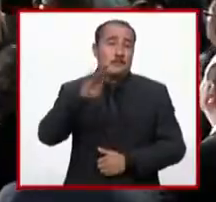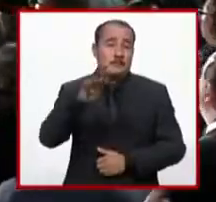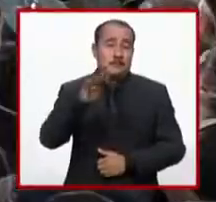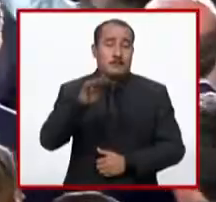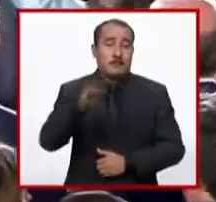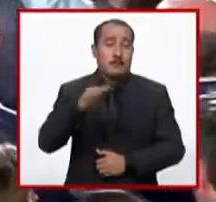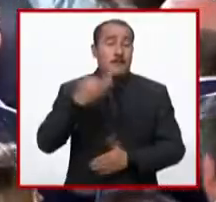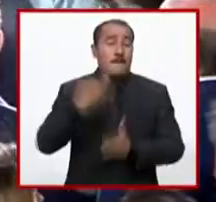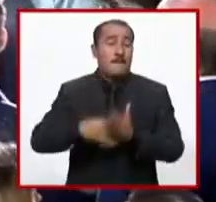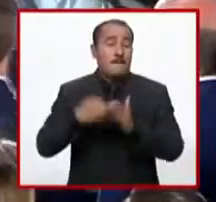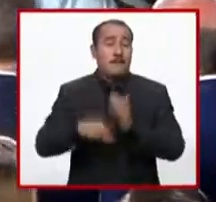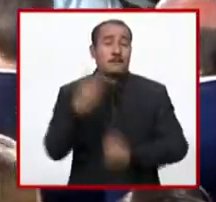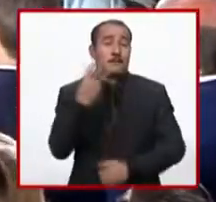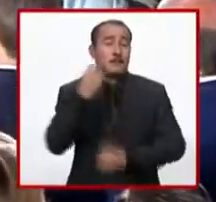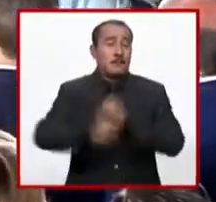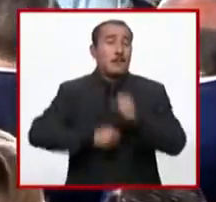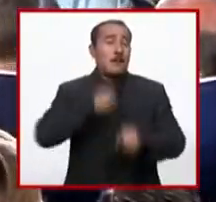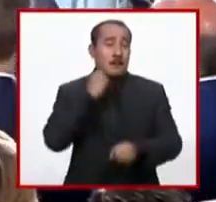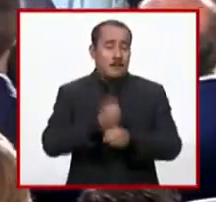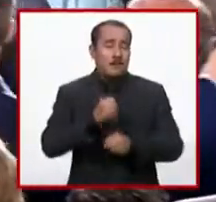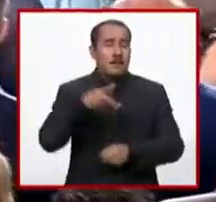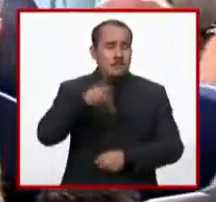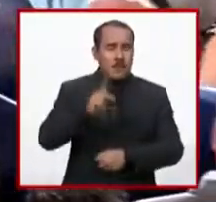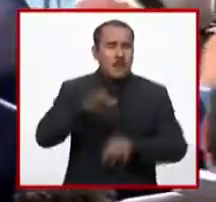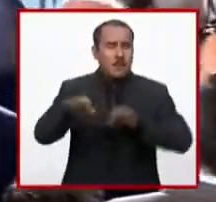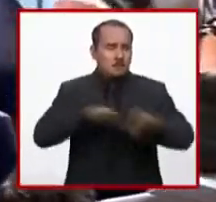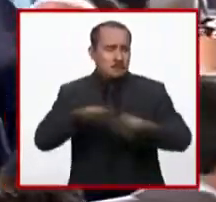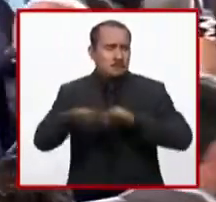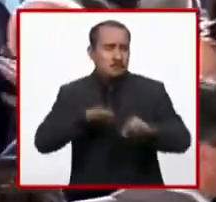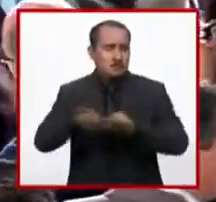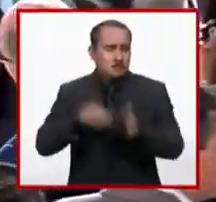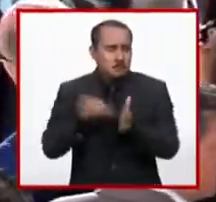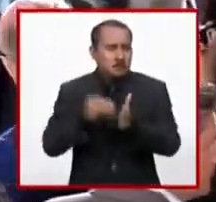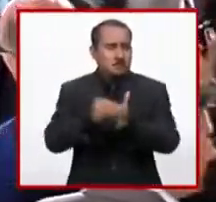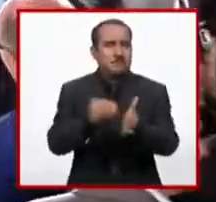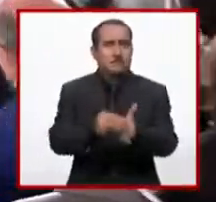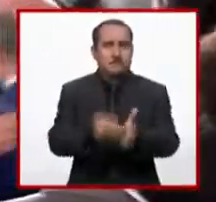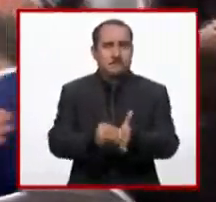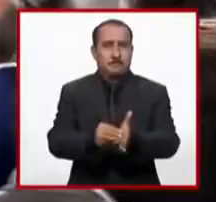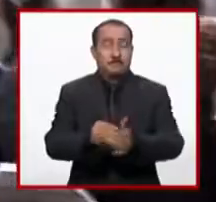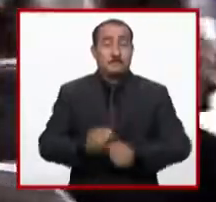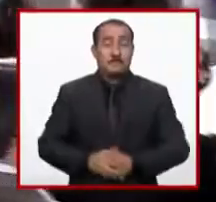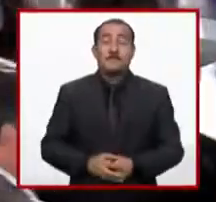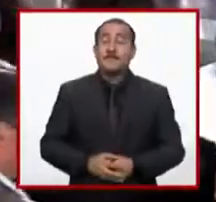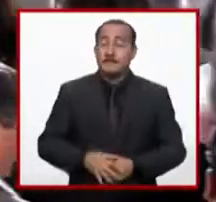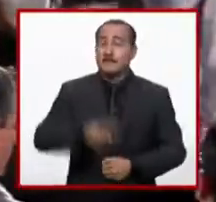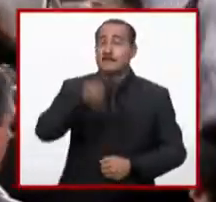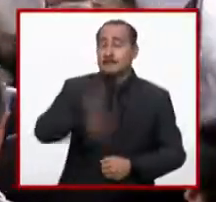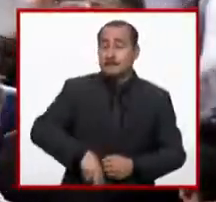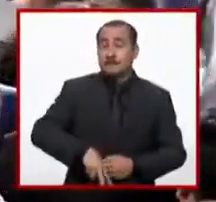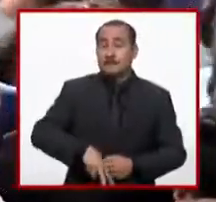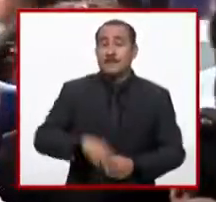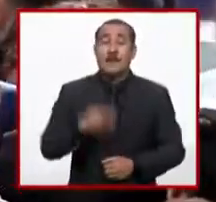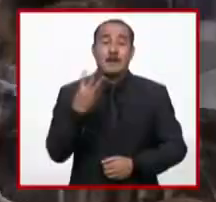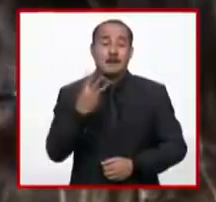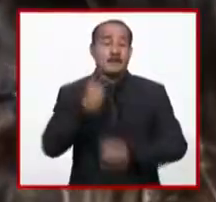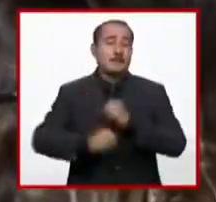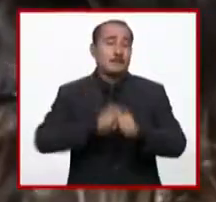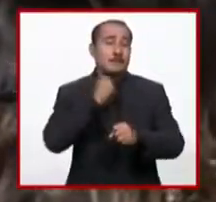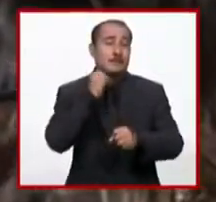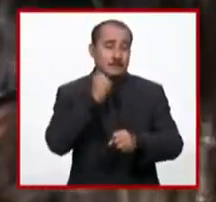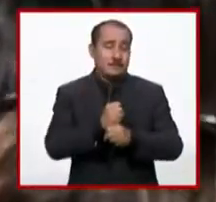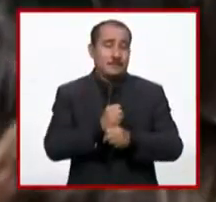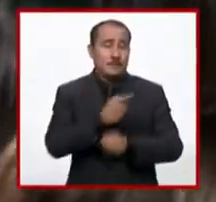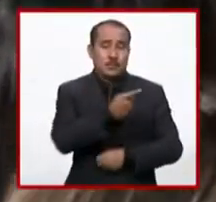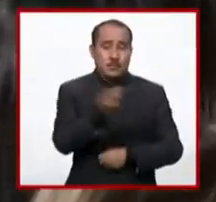otros 3 años que sin duda alguna se estará trabajando arduamente. Exacto, estamos a la mitad y es importante que usted pueda